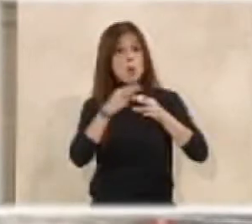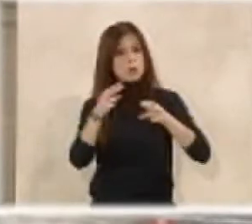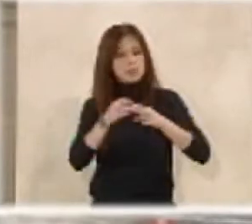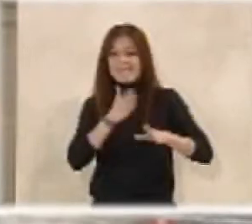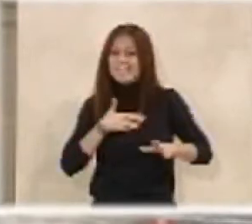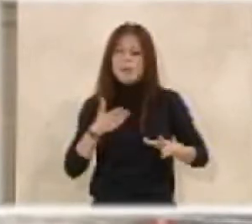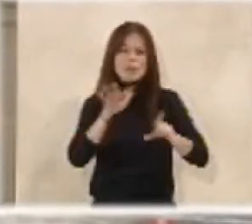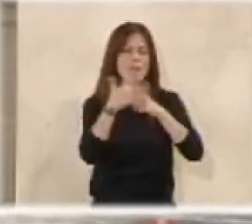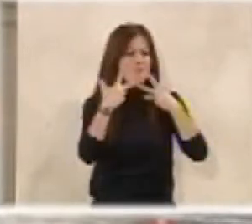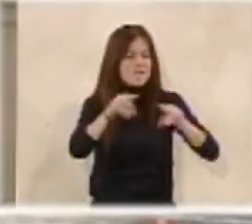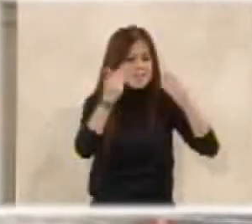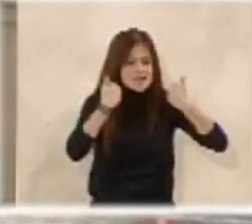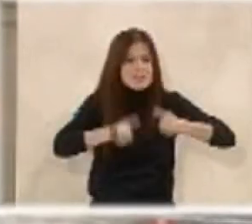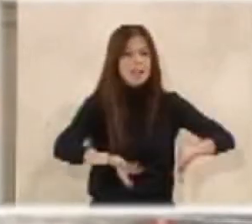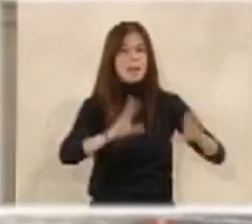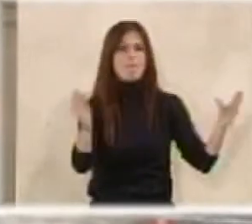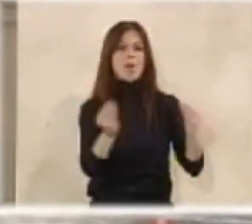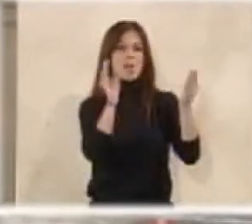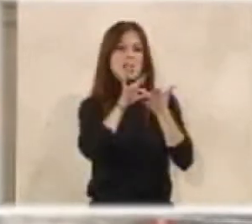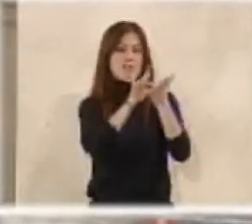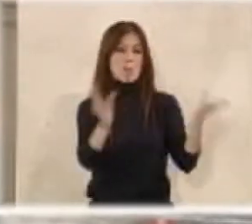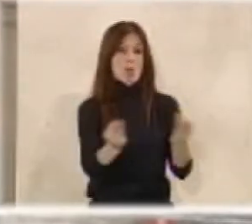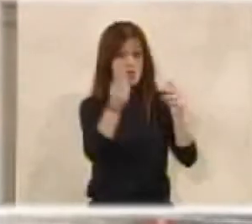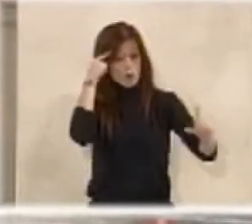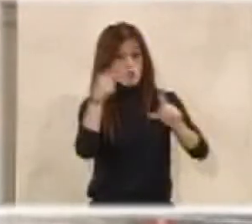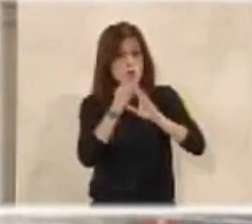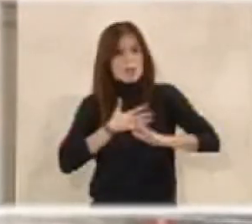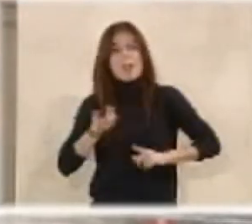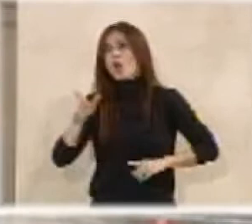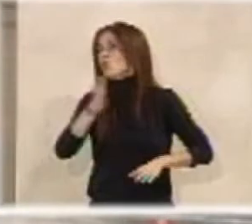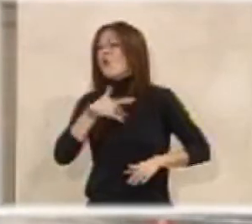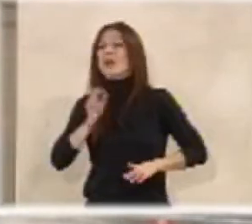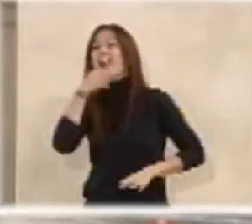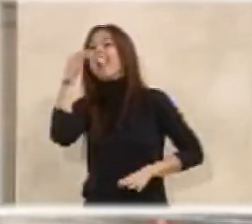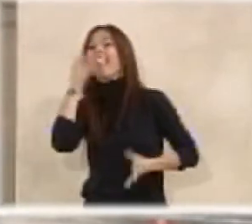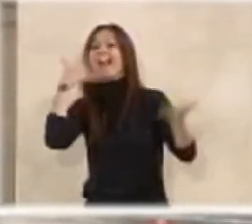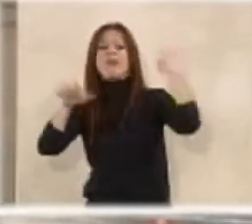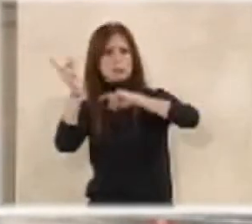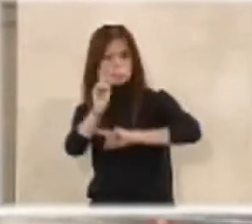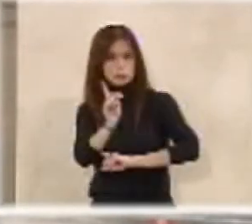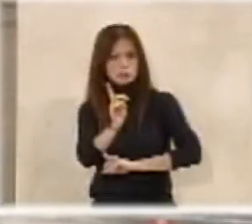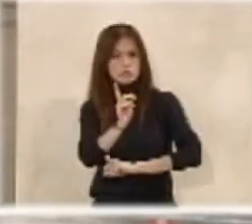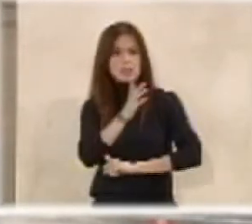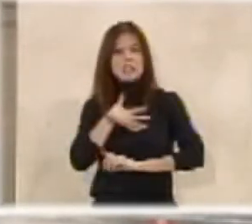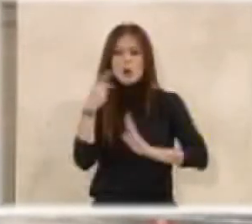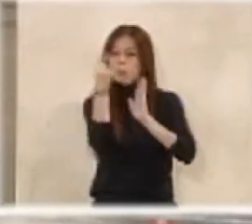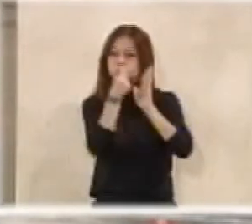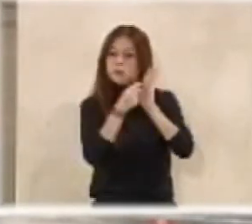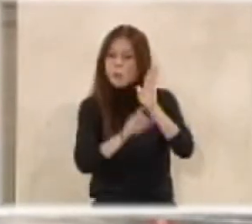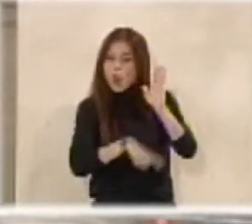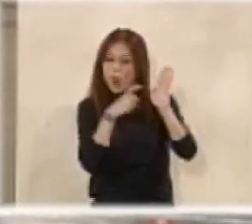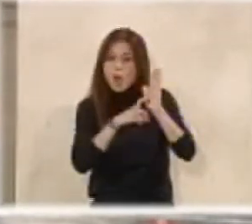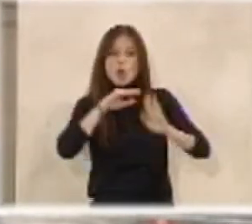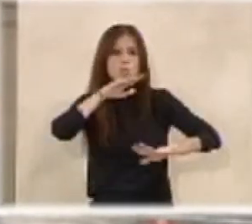con esta situación y mejorar este servicio, sin demagogia y haciendo compatible todos los principios de la ley,